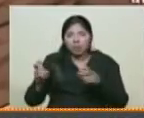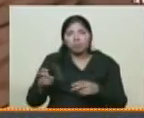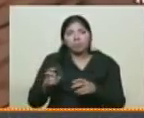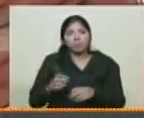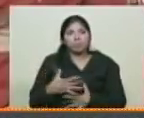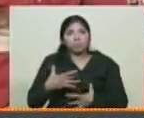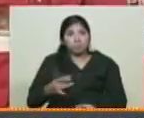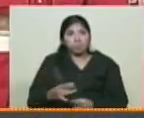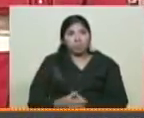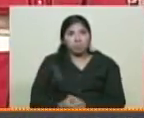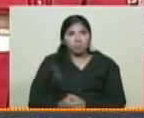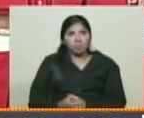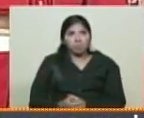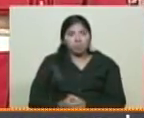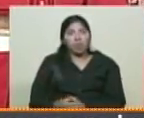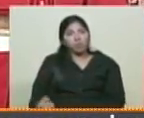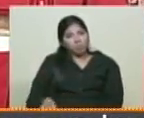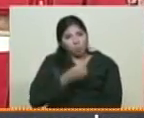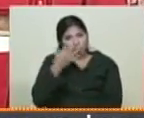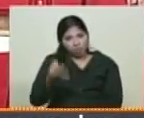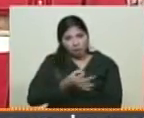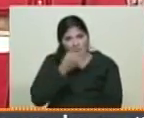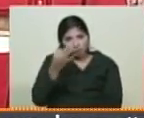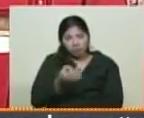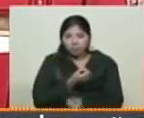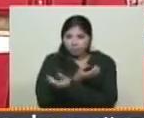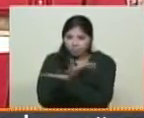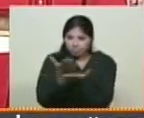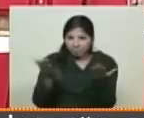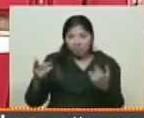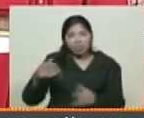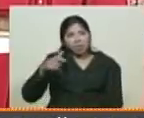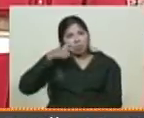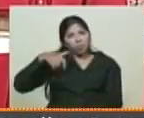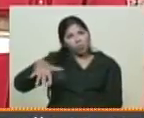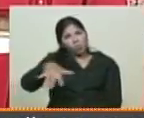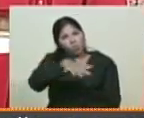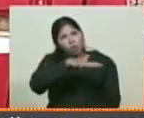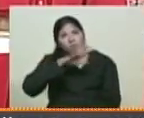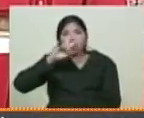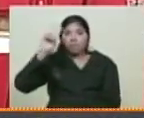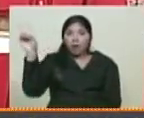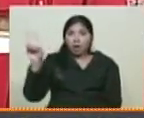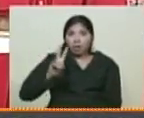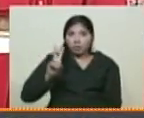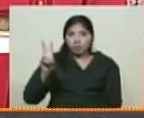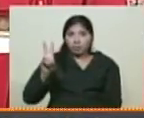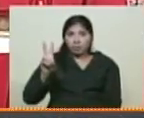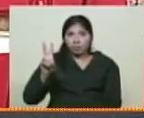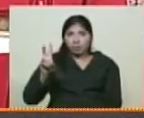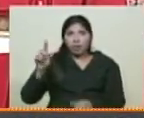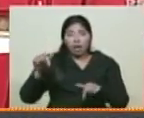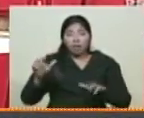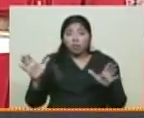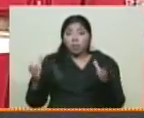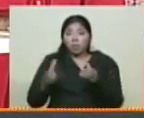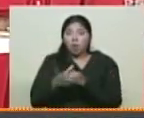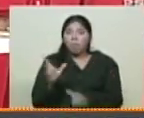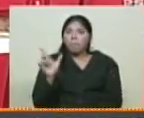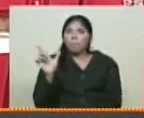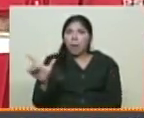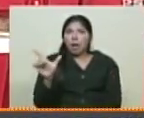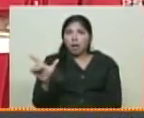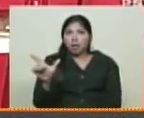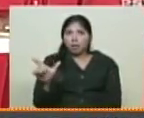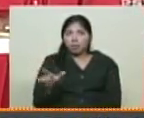Escuchemos. Muy buenas tardes a todo el pueblo de Venezuela. Desde nuestro Partido Socialista Unido